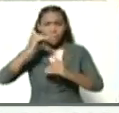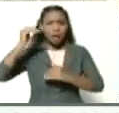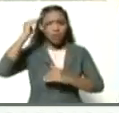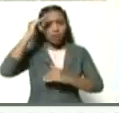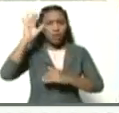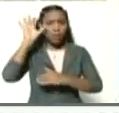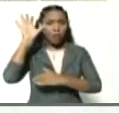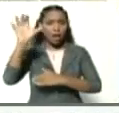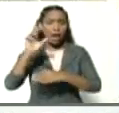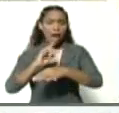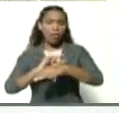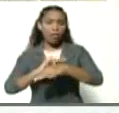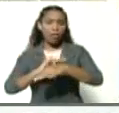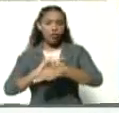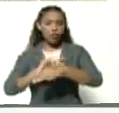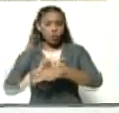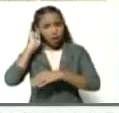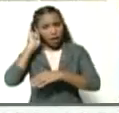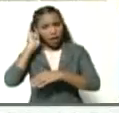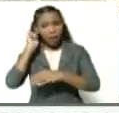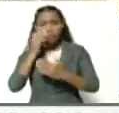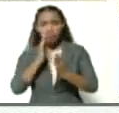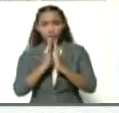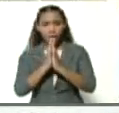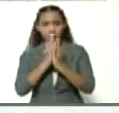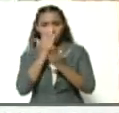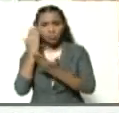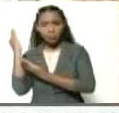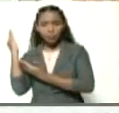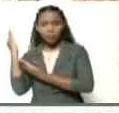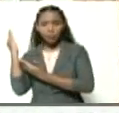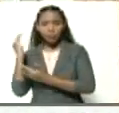la doctora Gabriela Jiménez, por favor.